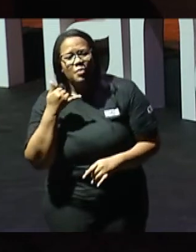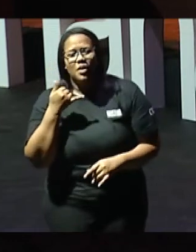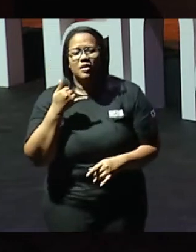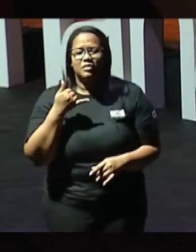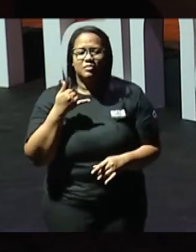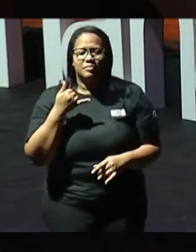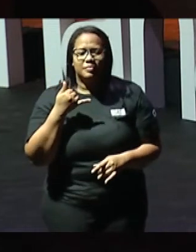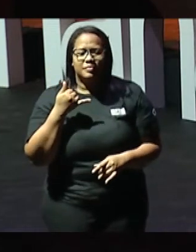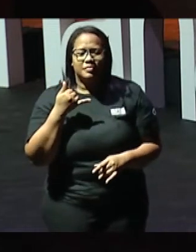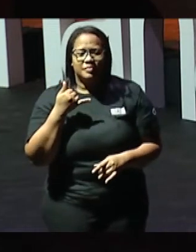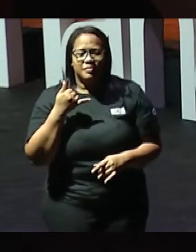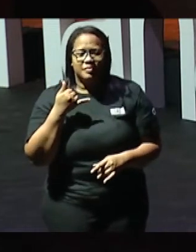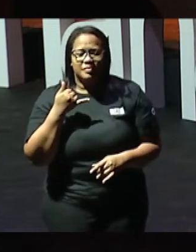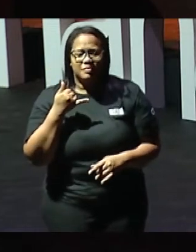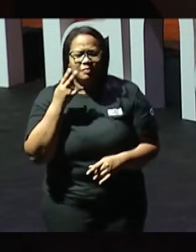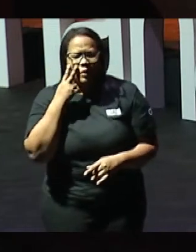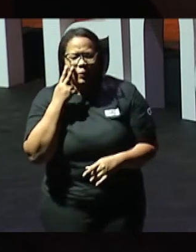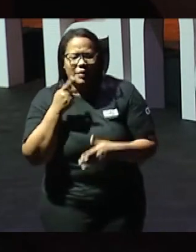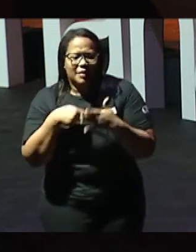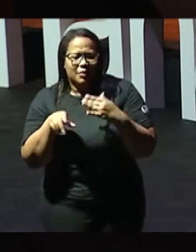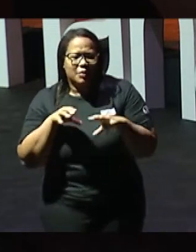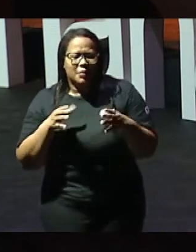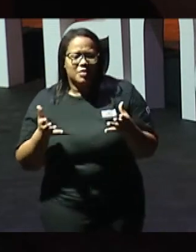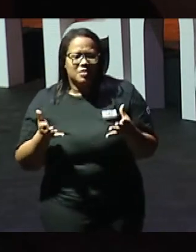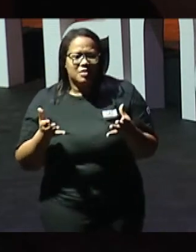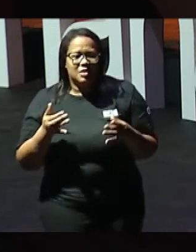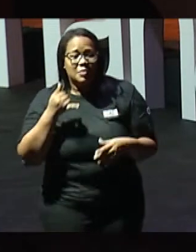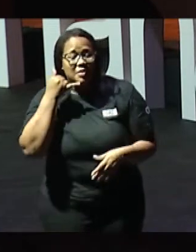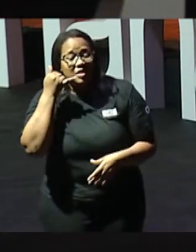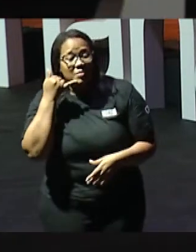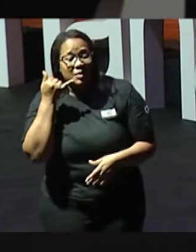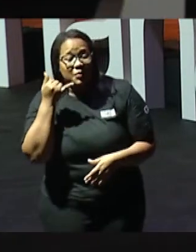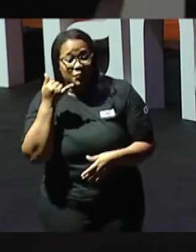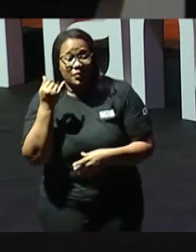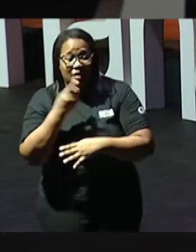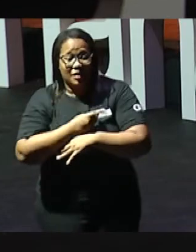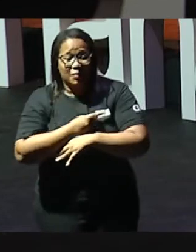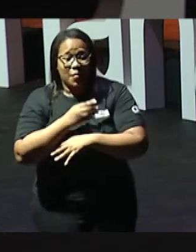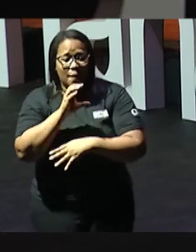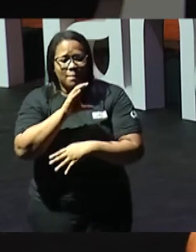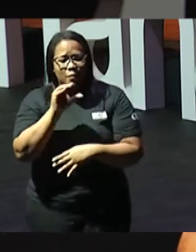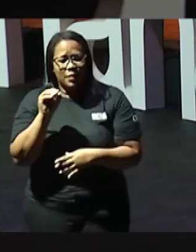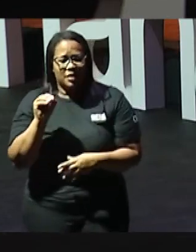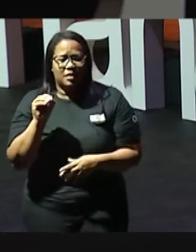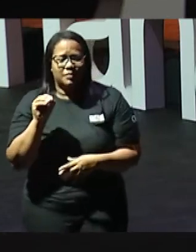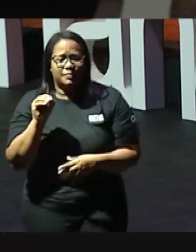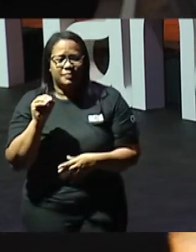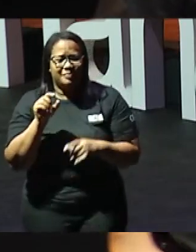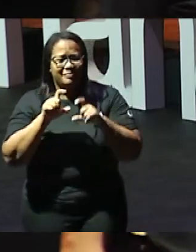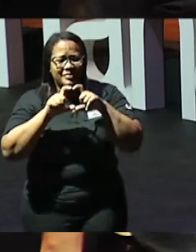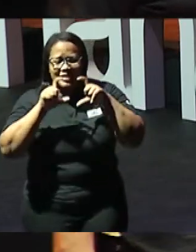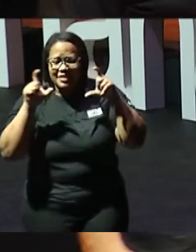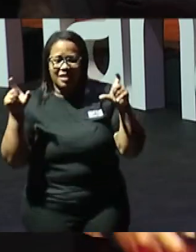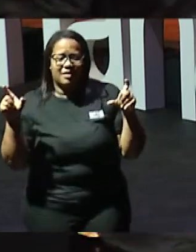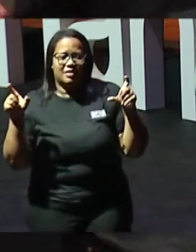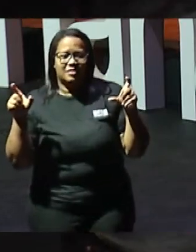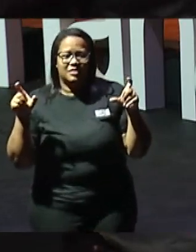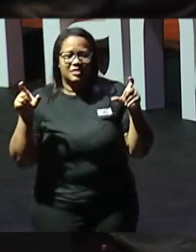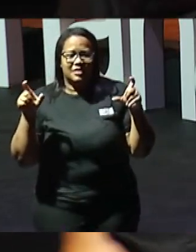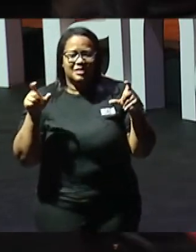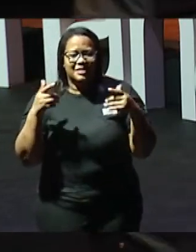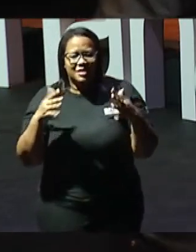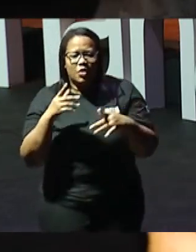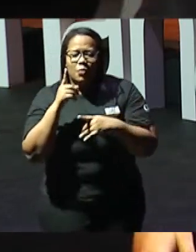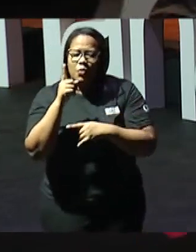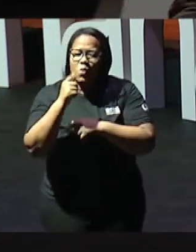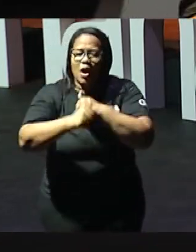hacer y un día me llama una compañía bien grande hilario con un poco más de ánimo y me dicen tuto